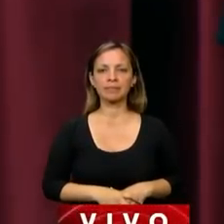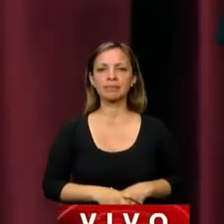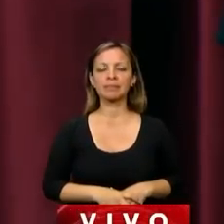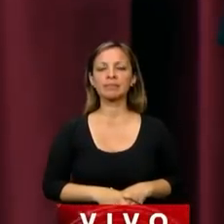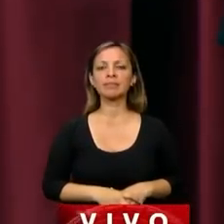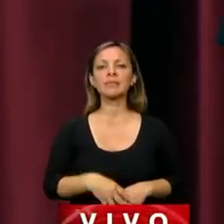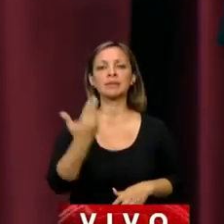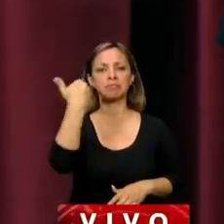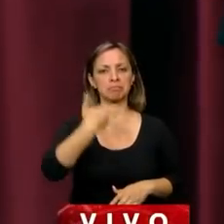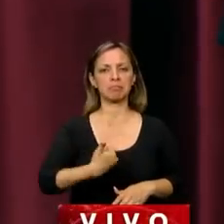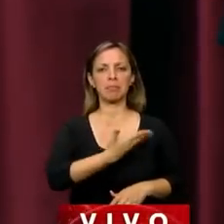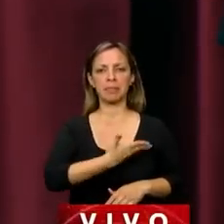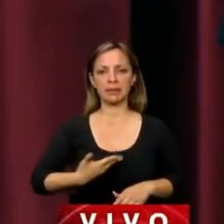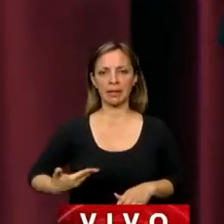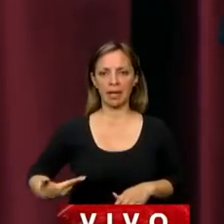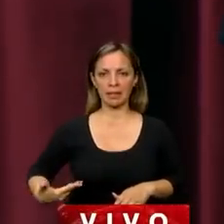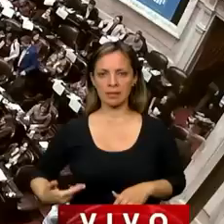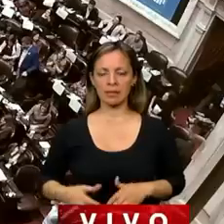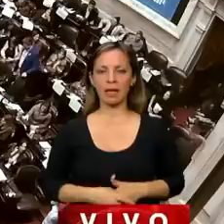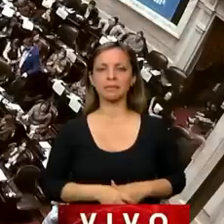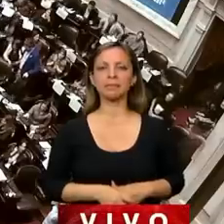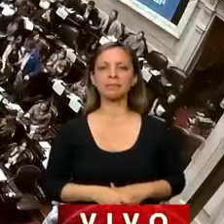La presidencia.